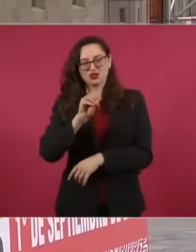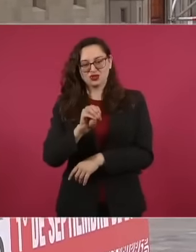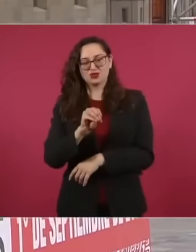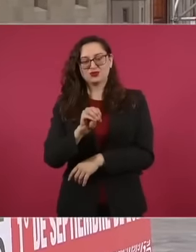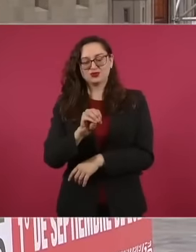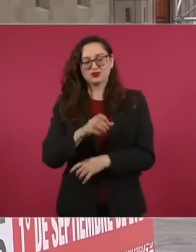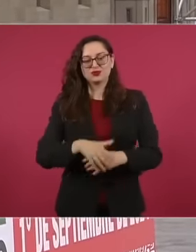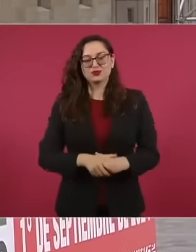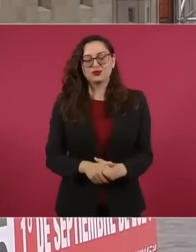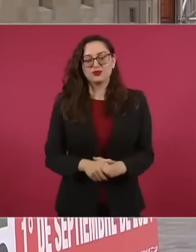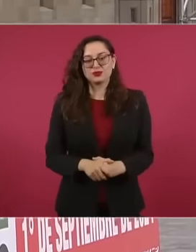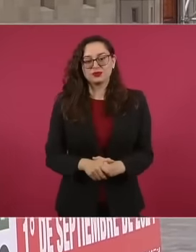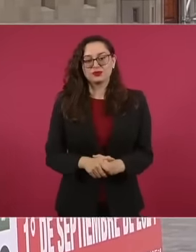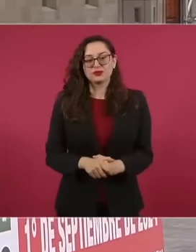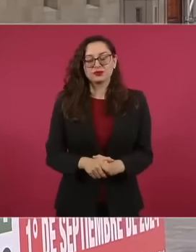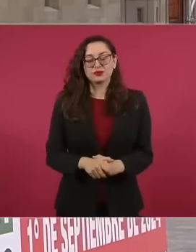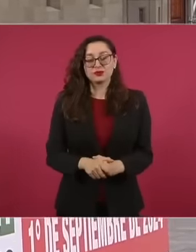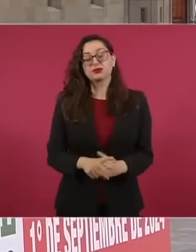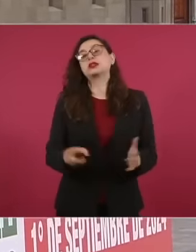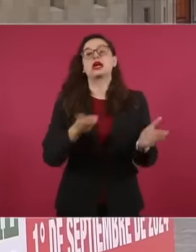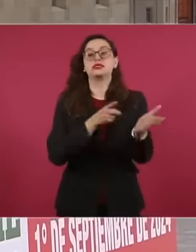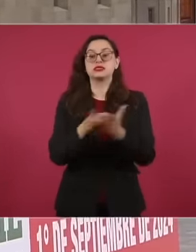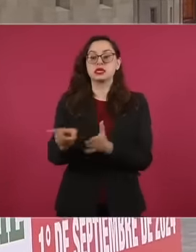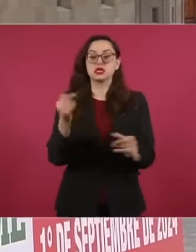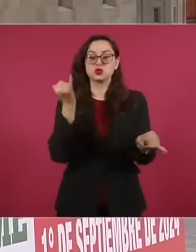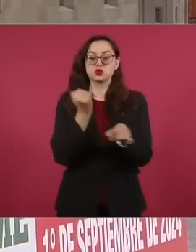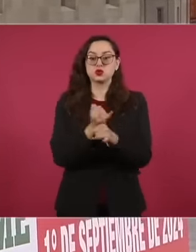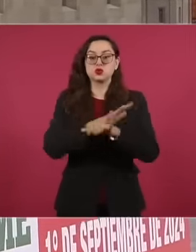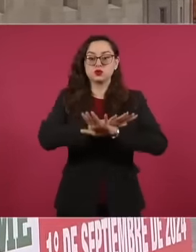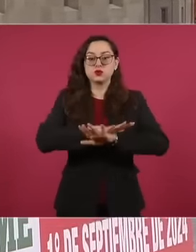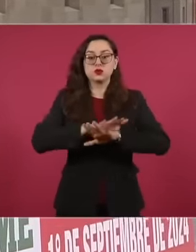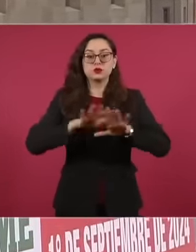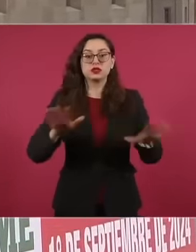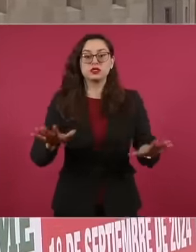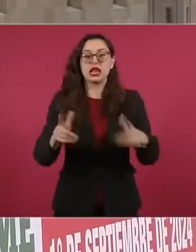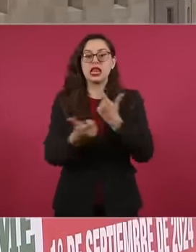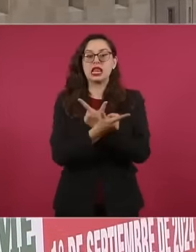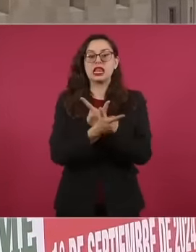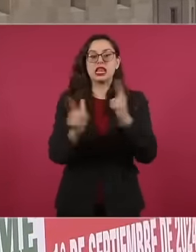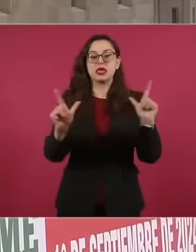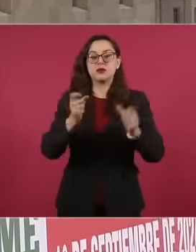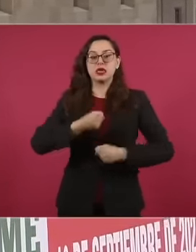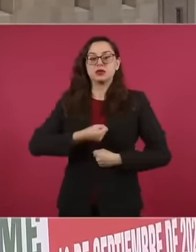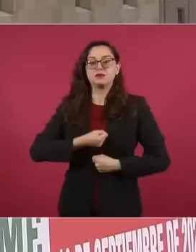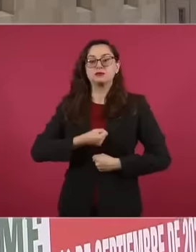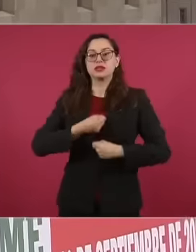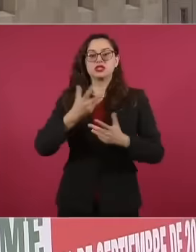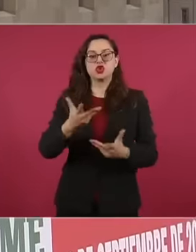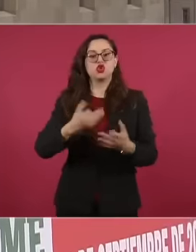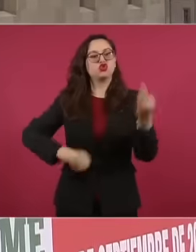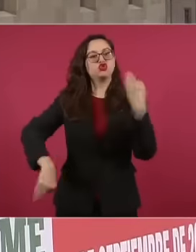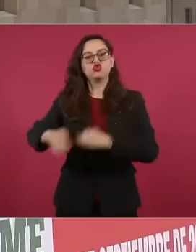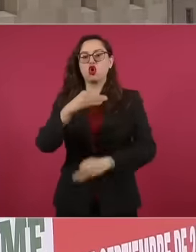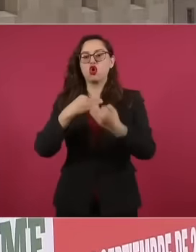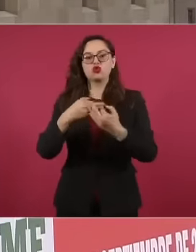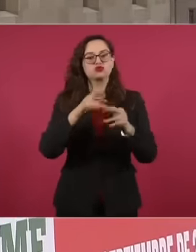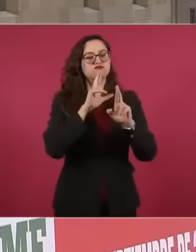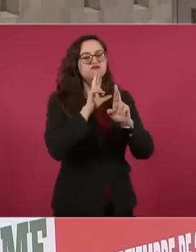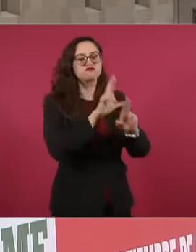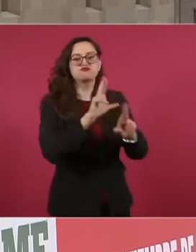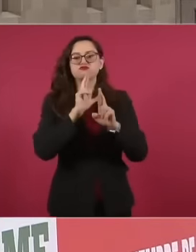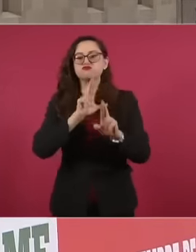Para garantizar el derecho a la información y hacer valer la libertad de expresión y de réplica, se instauró